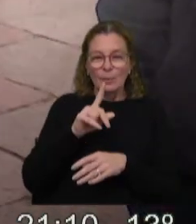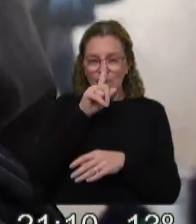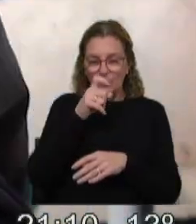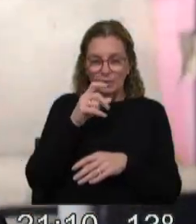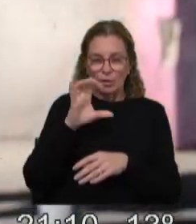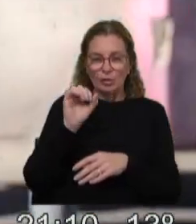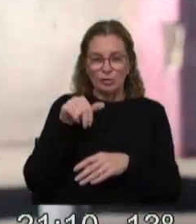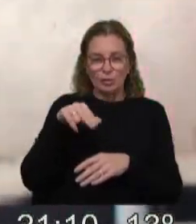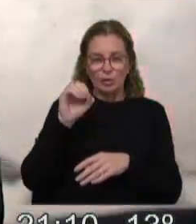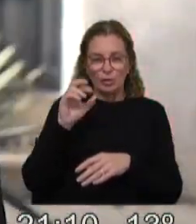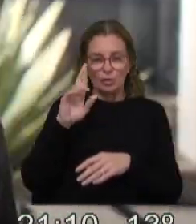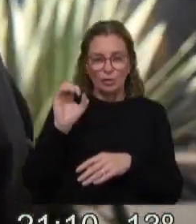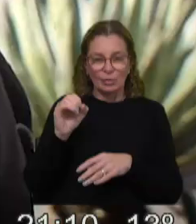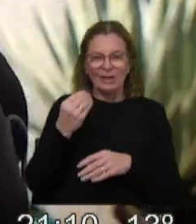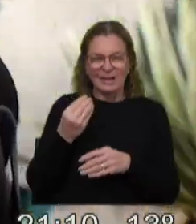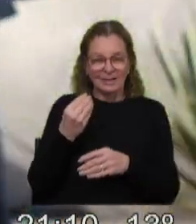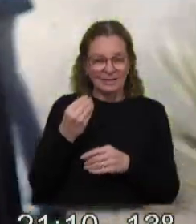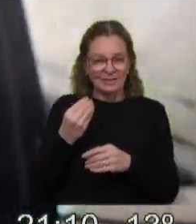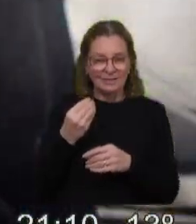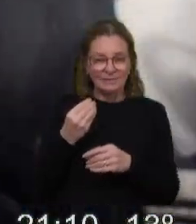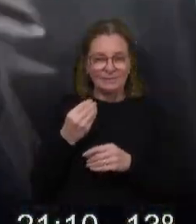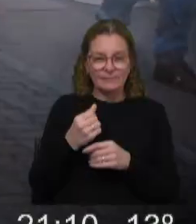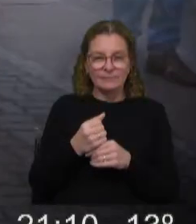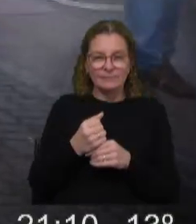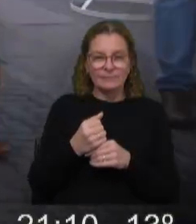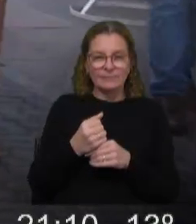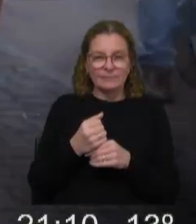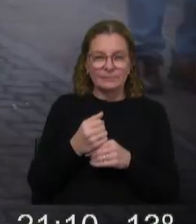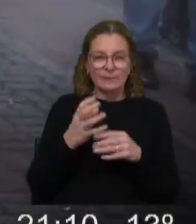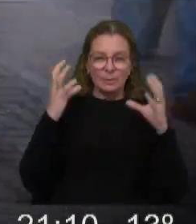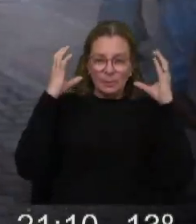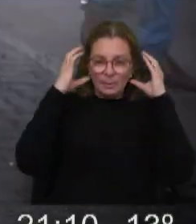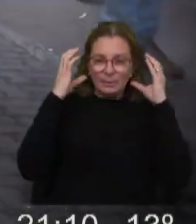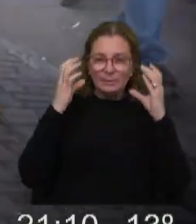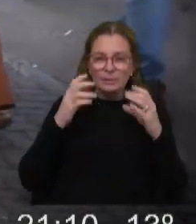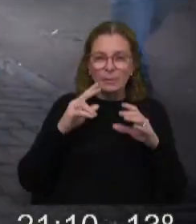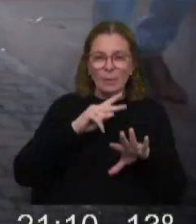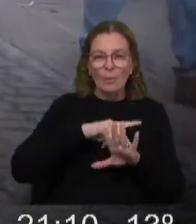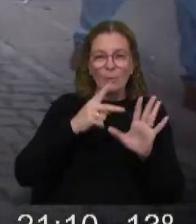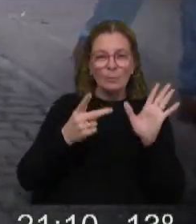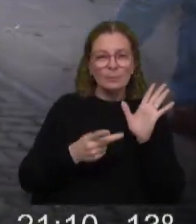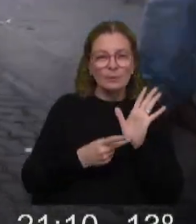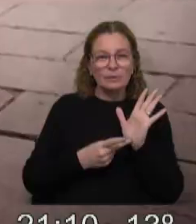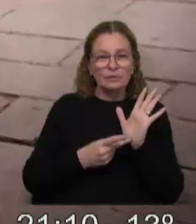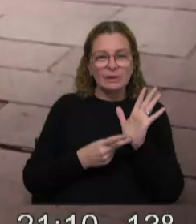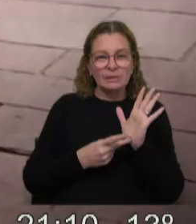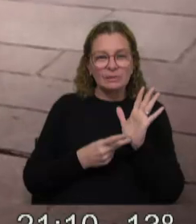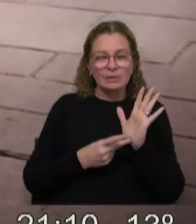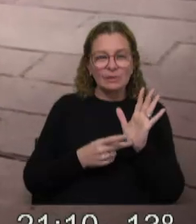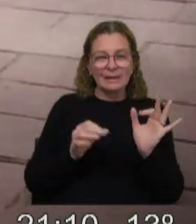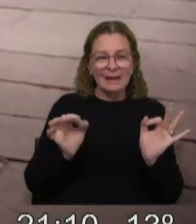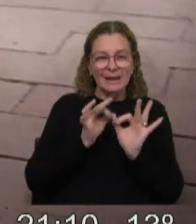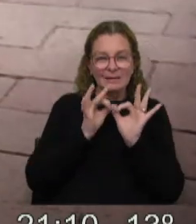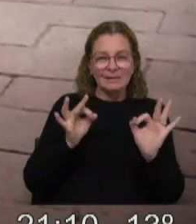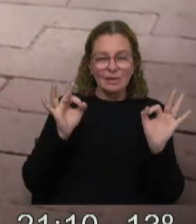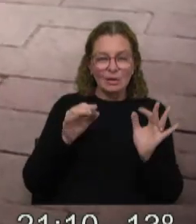Montevideo Sonoro, ¿no? Sí. ¿Qué es Montevideo Sonoro? Montevideo Sonoro originalmente era un proyecto de georreferenciación de canciones que hablan